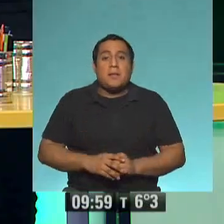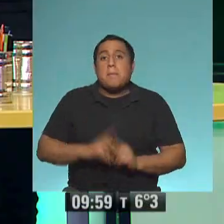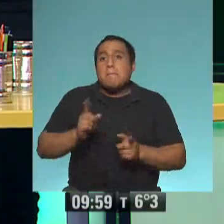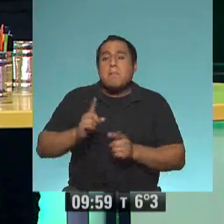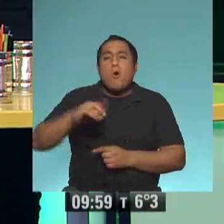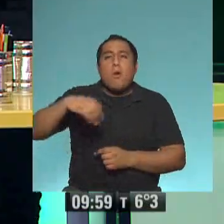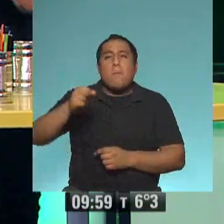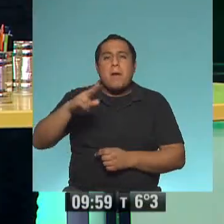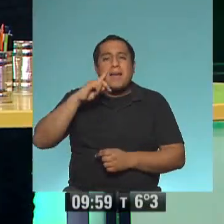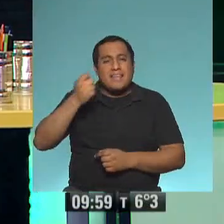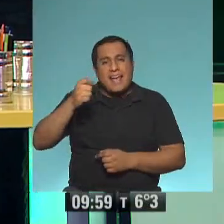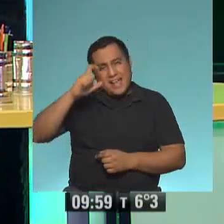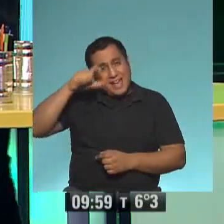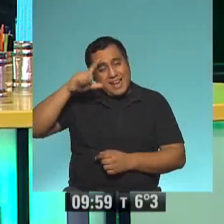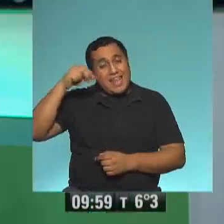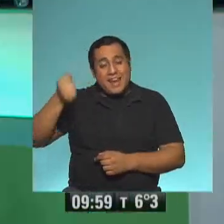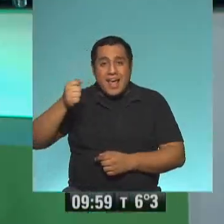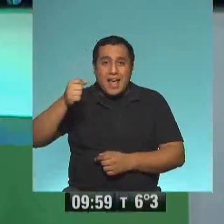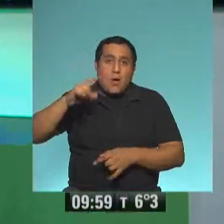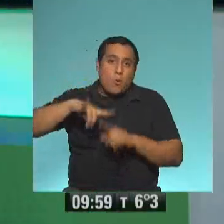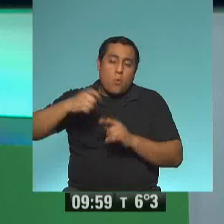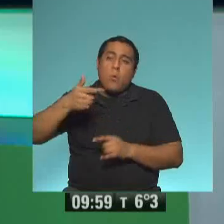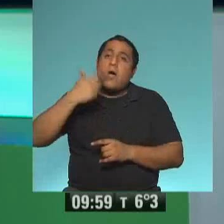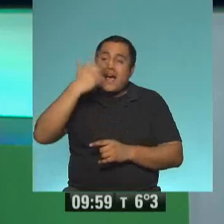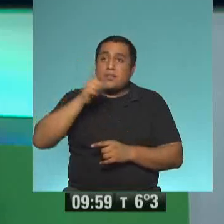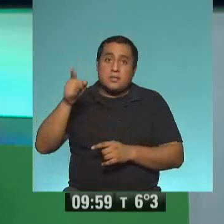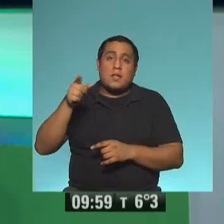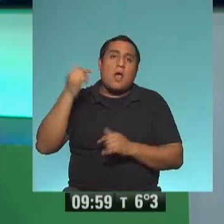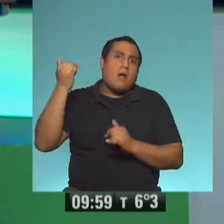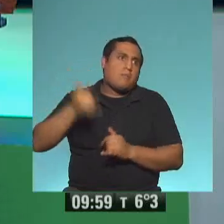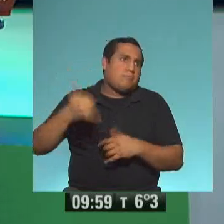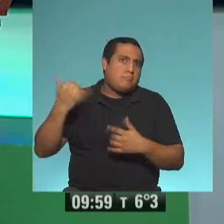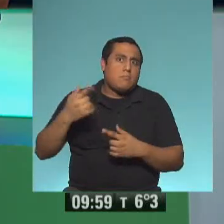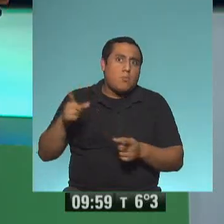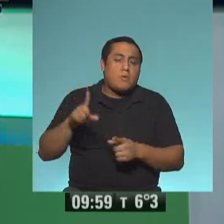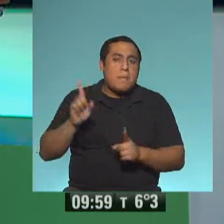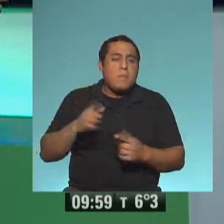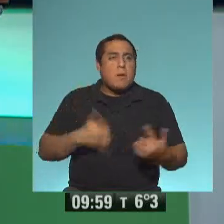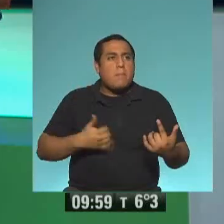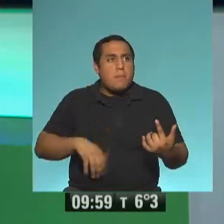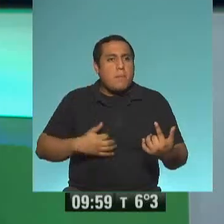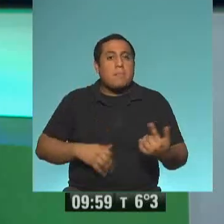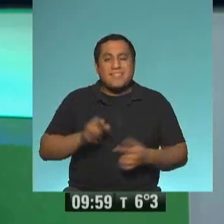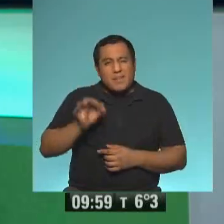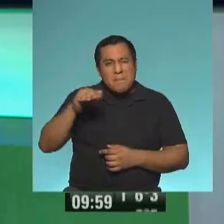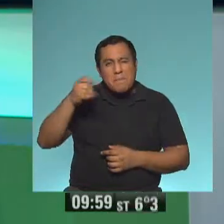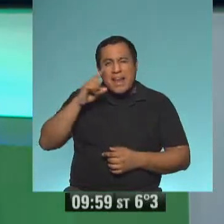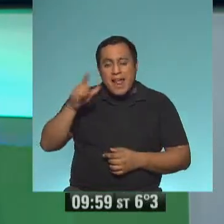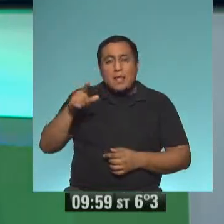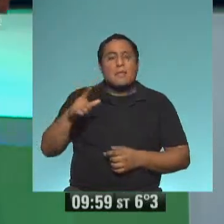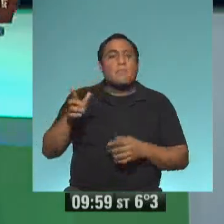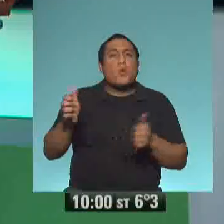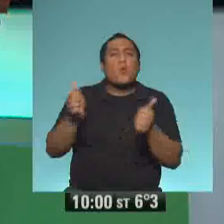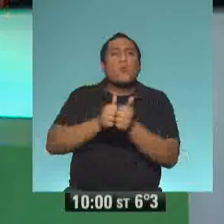esta ritmo. Mira, qué bueno. Cierto, exactamente. Esto tiene que ver María Elena porque ustedes saben que María Elena tuvo muchos años un dúo